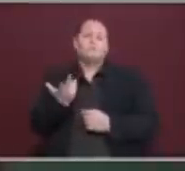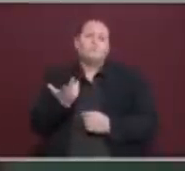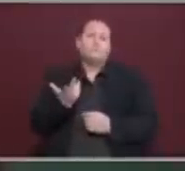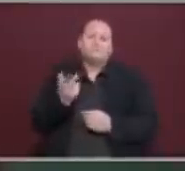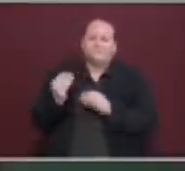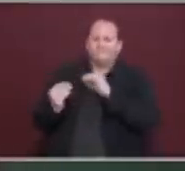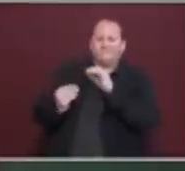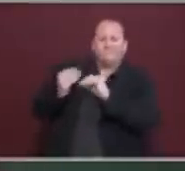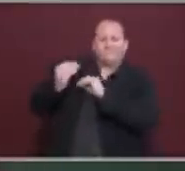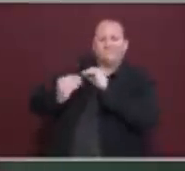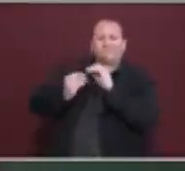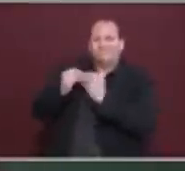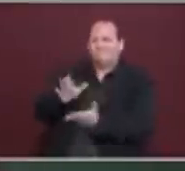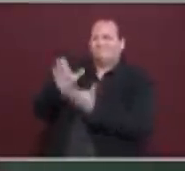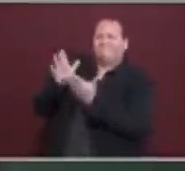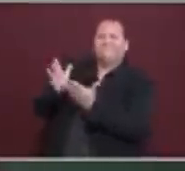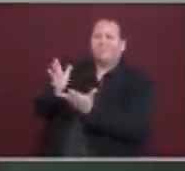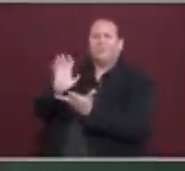confrontación